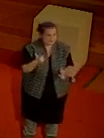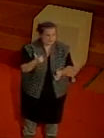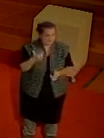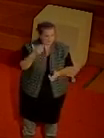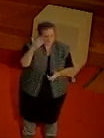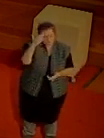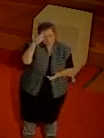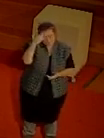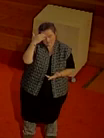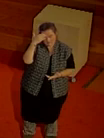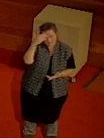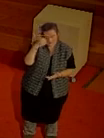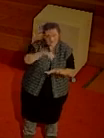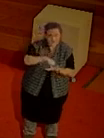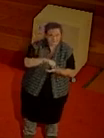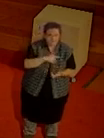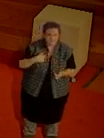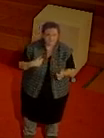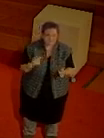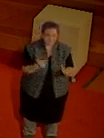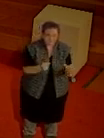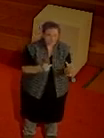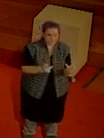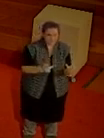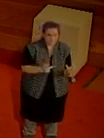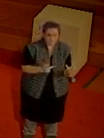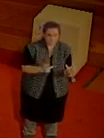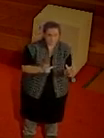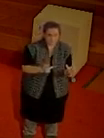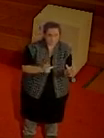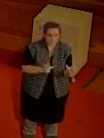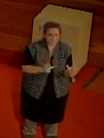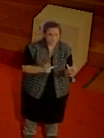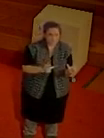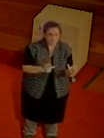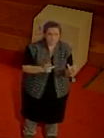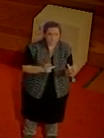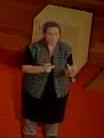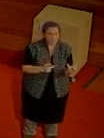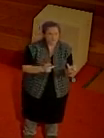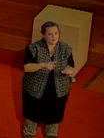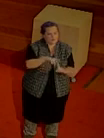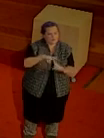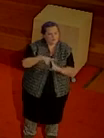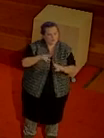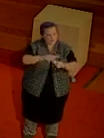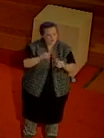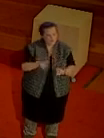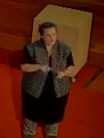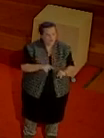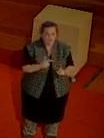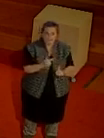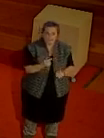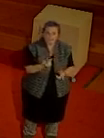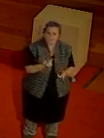la necesidad de colaborar en muchos asuntos para eh Como principales referentes del escenario internacional gestionar los problemas del